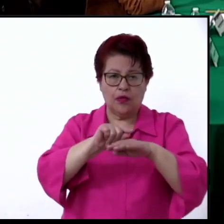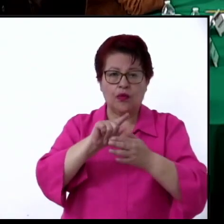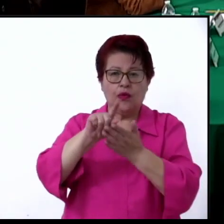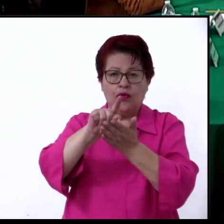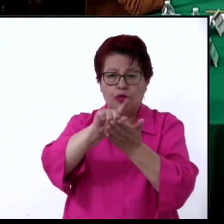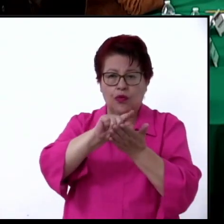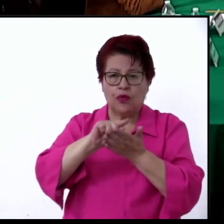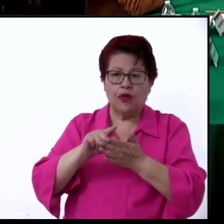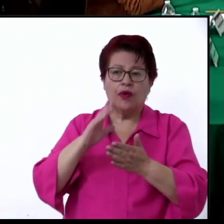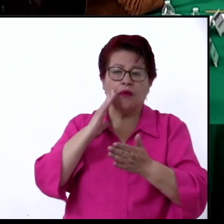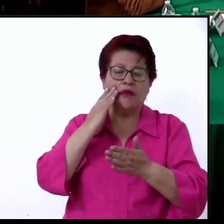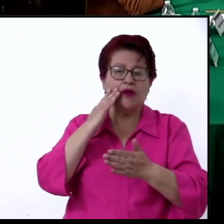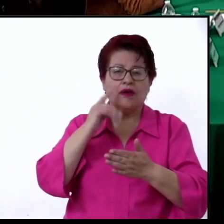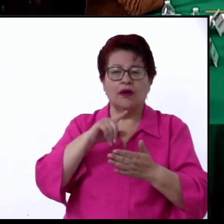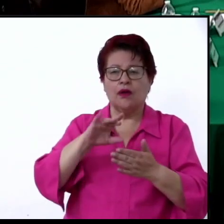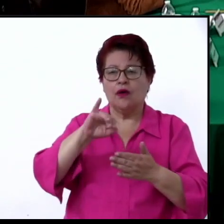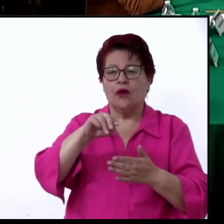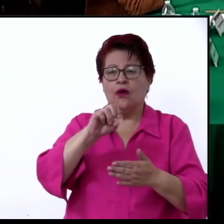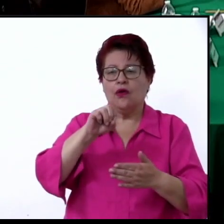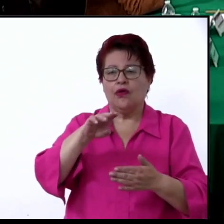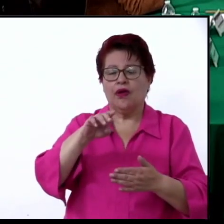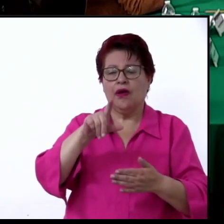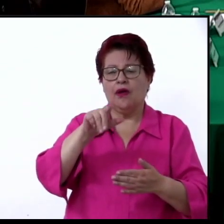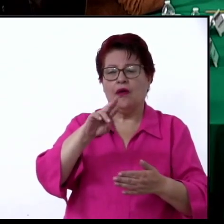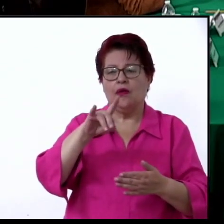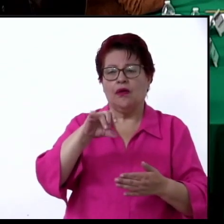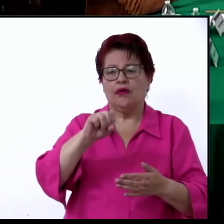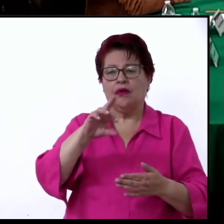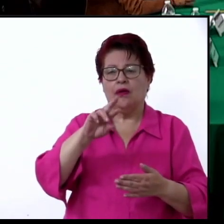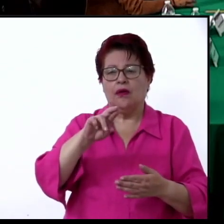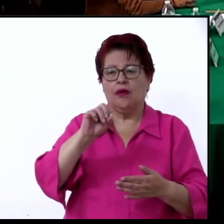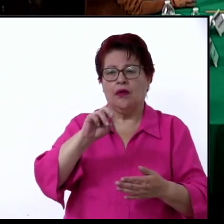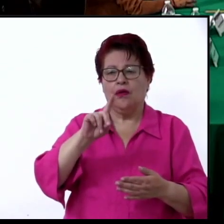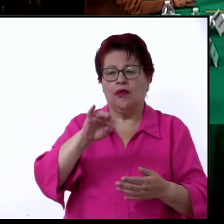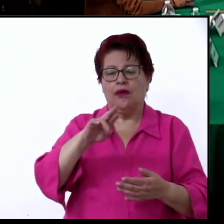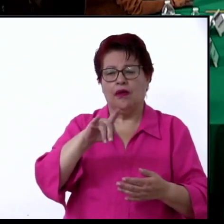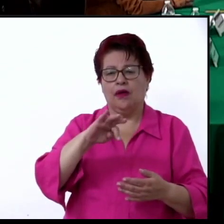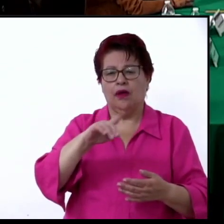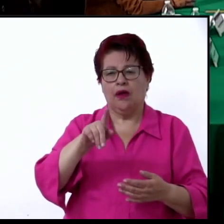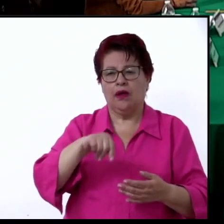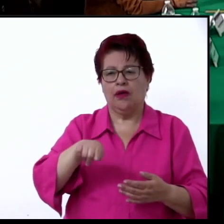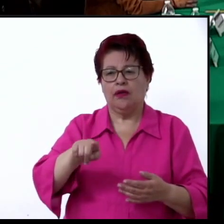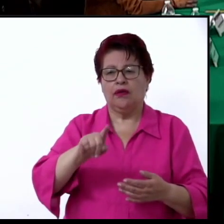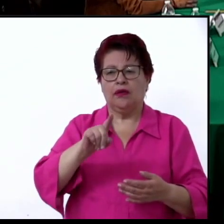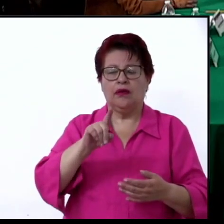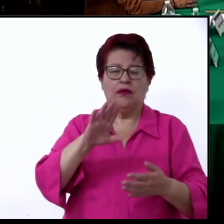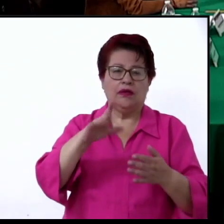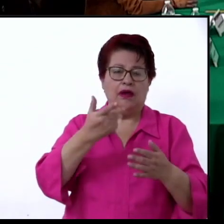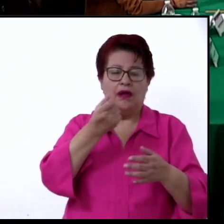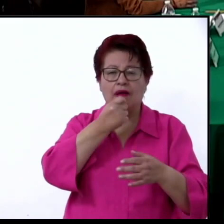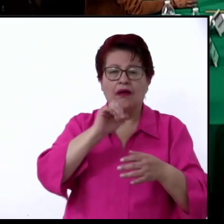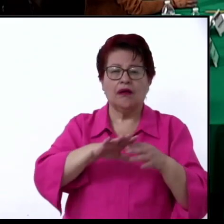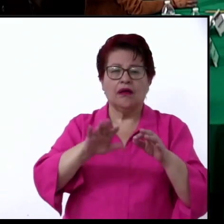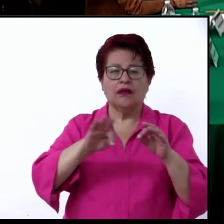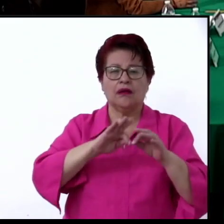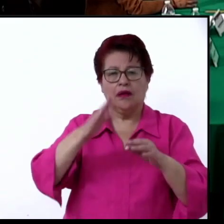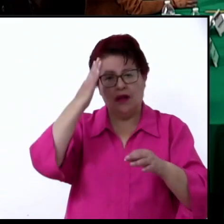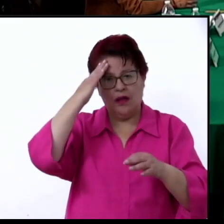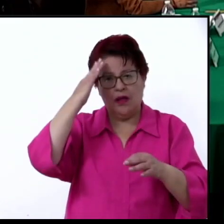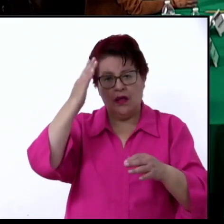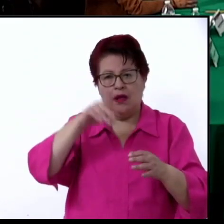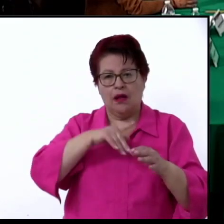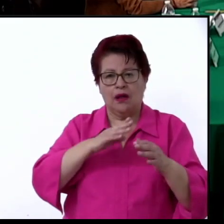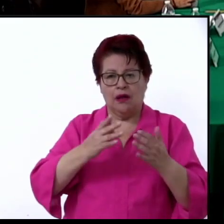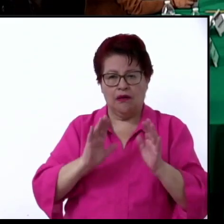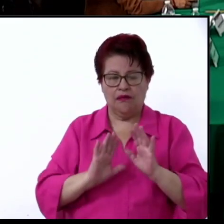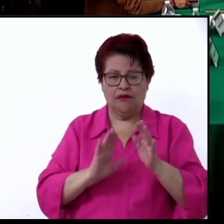en especial al maestro José Luis Rodríguez Díaz de León, titular de la Secretaría del Trabajo y Fomento al Empleo